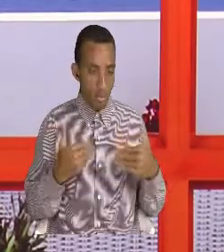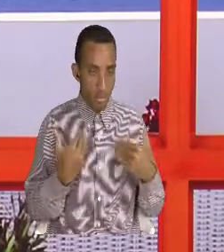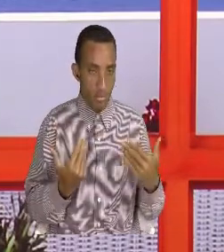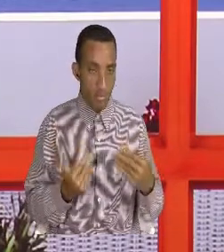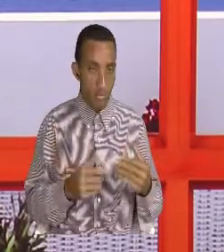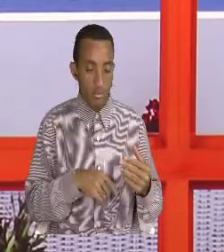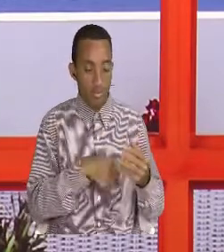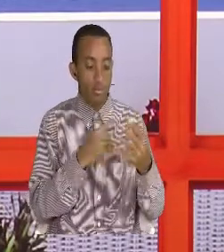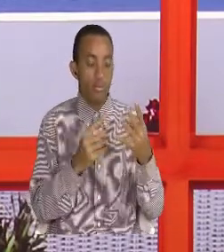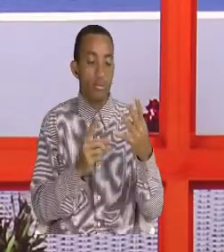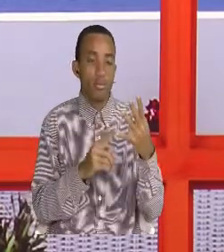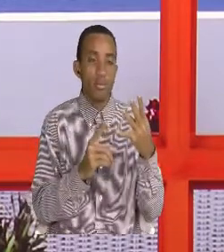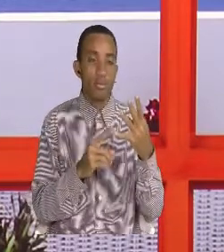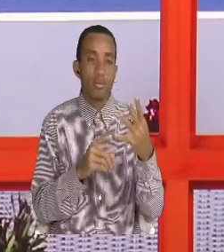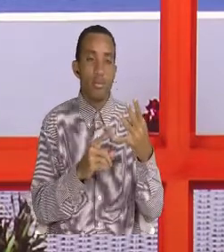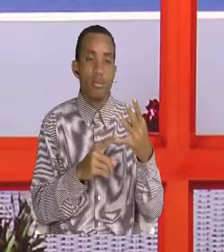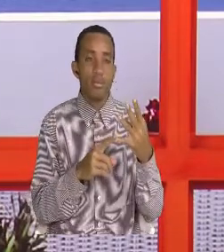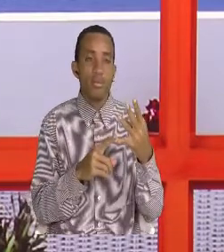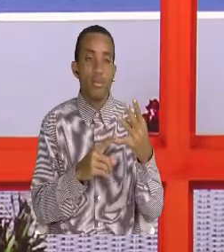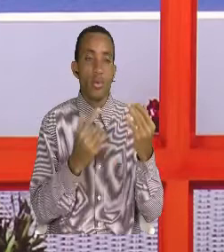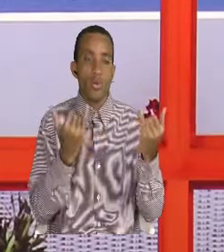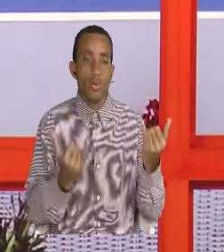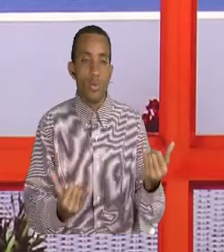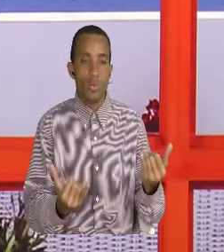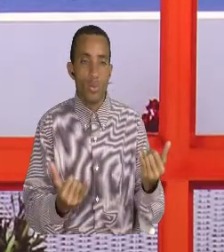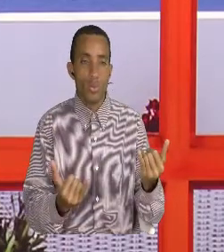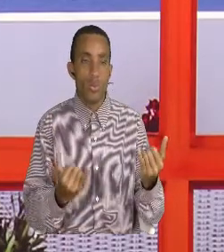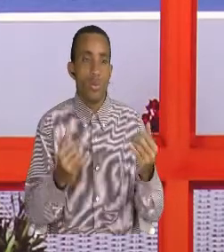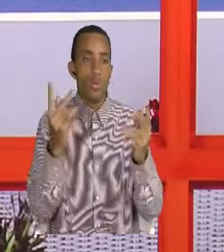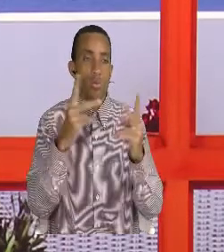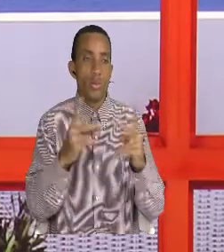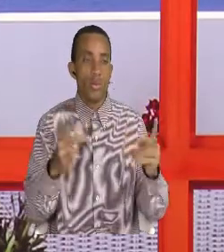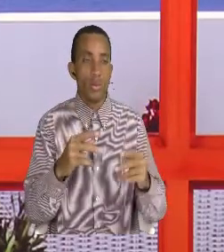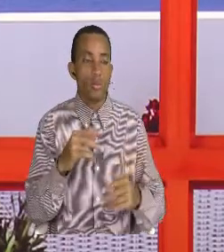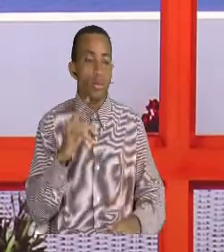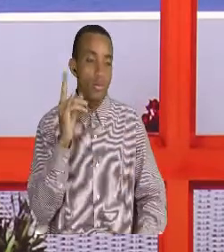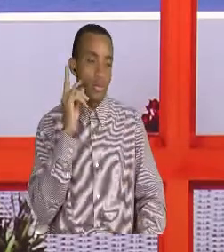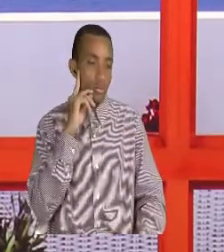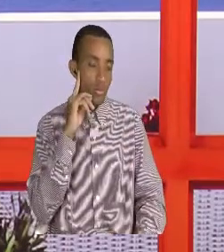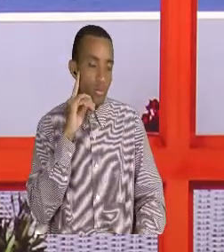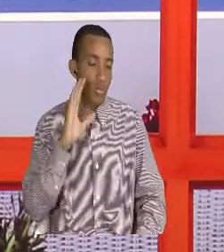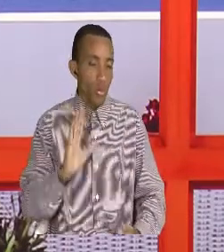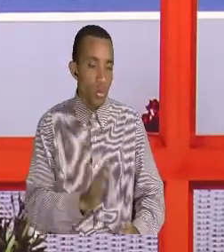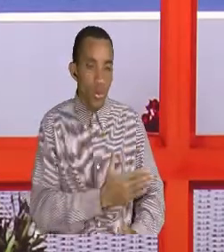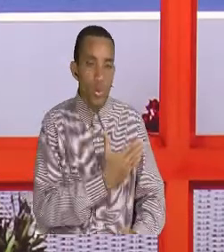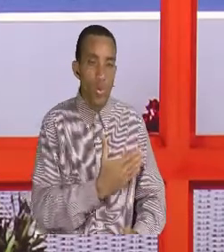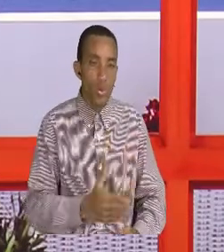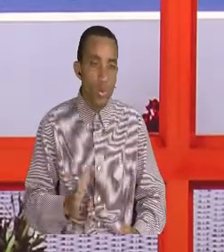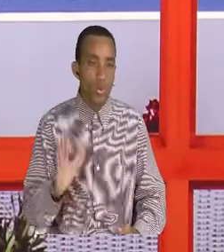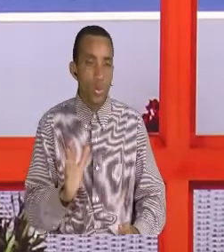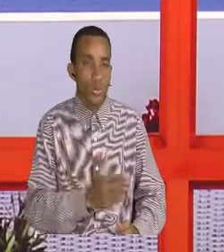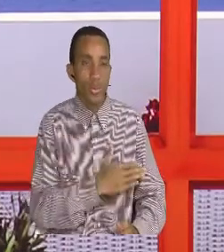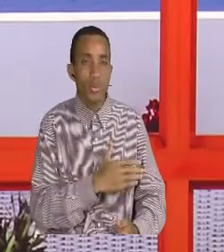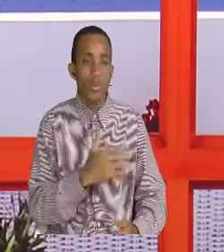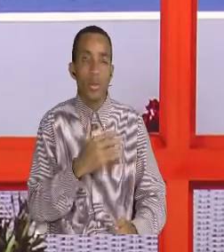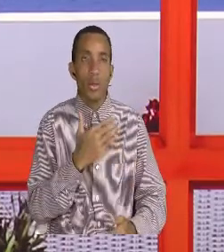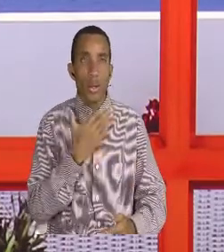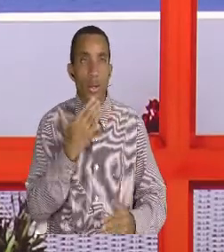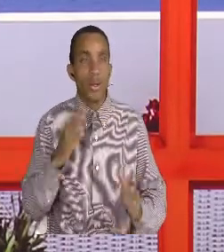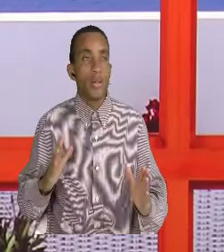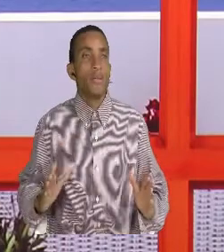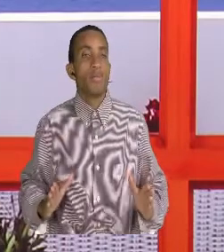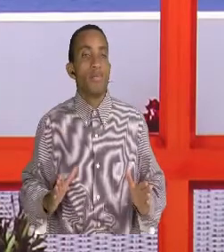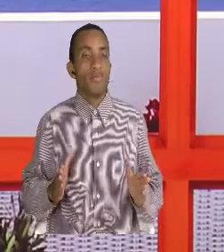de las cosas que se ve mucho actualmente para las personas que, por ejemplo, escuchan música, es recomendable escuchar música que mejore el ánimo. Y